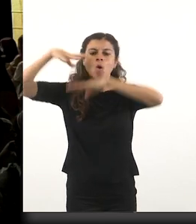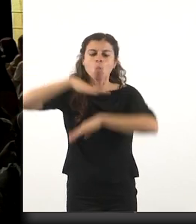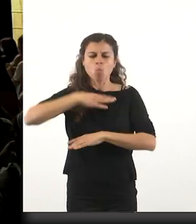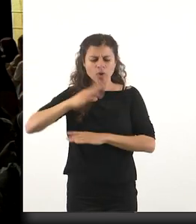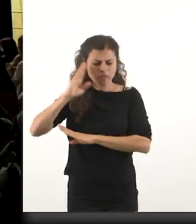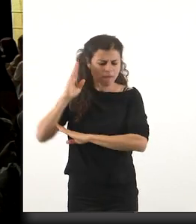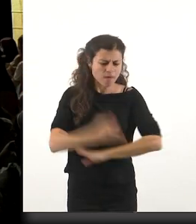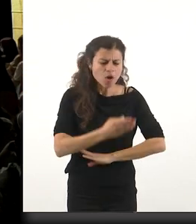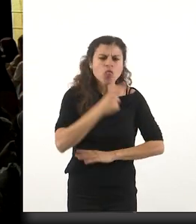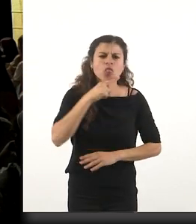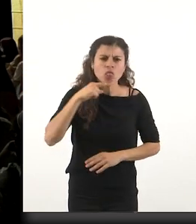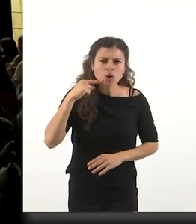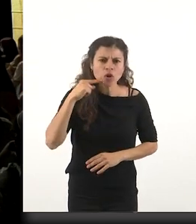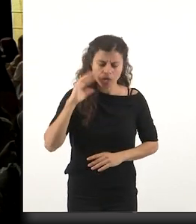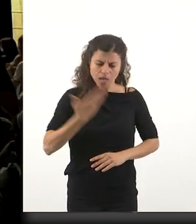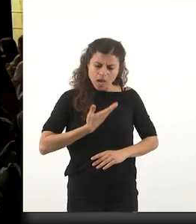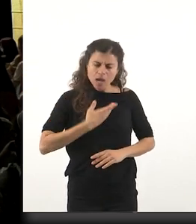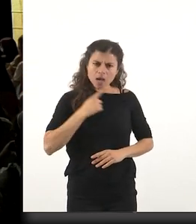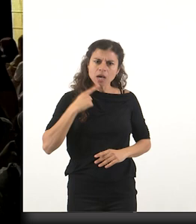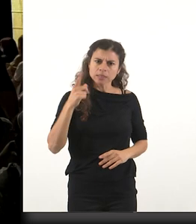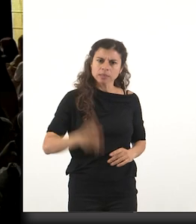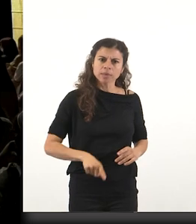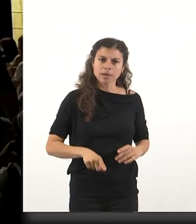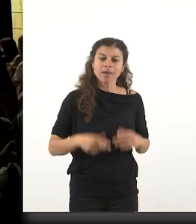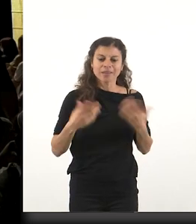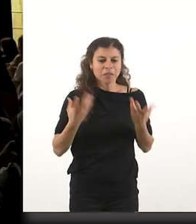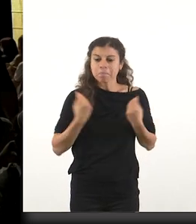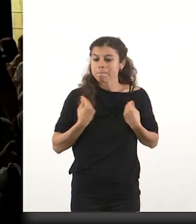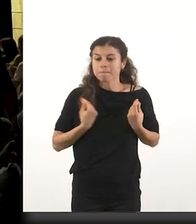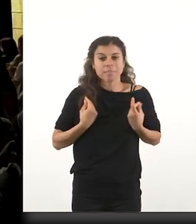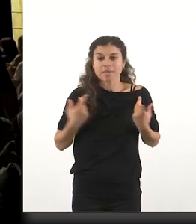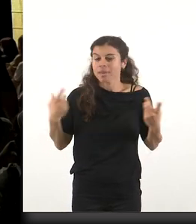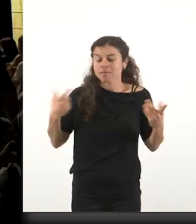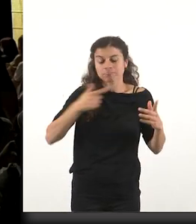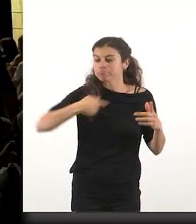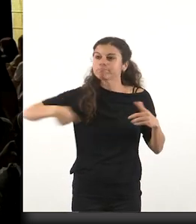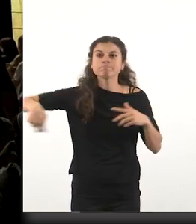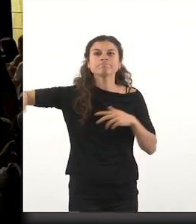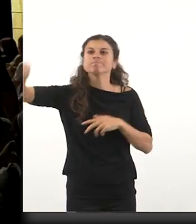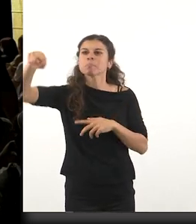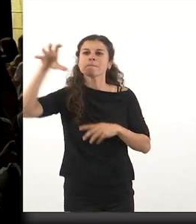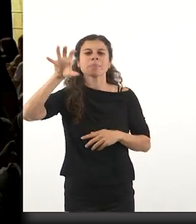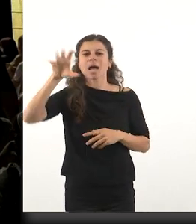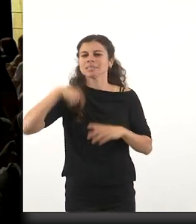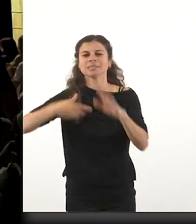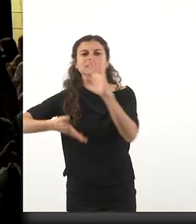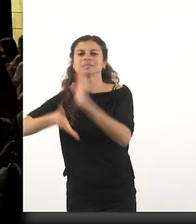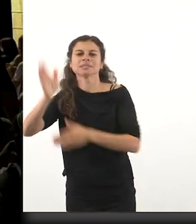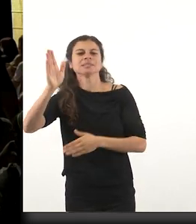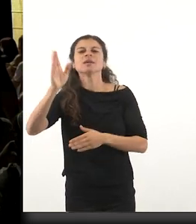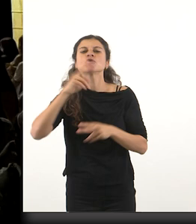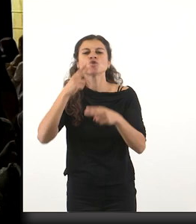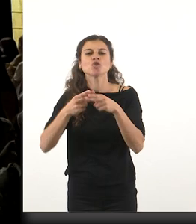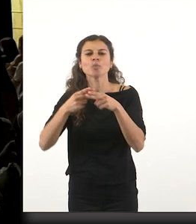daño y hacerme mucho daño. Y ahí fue cuando la vida me llevó a un país con nombre de hospital y acabé viviendo en El